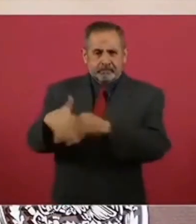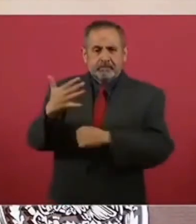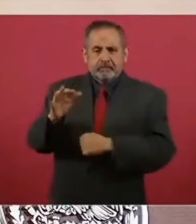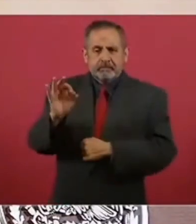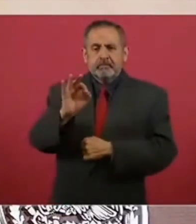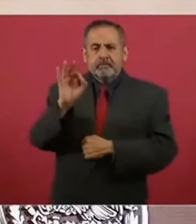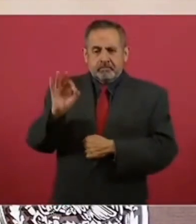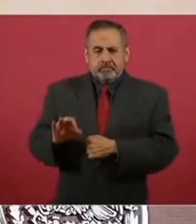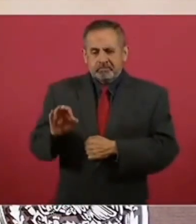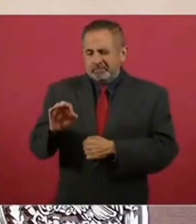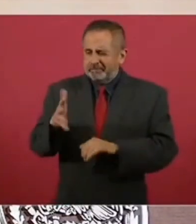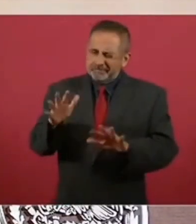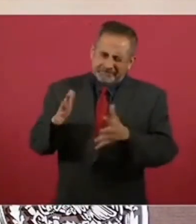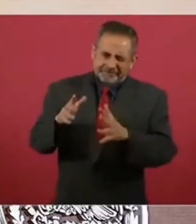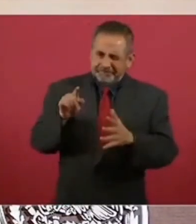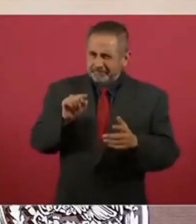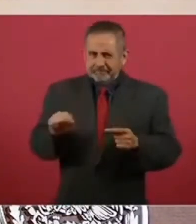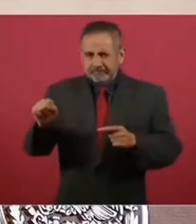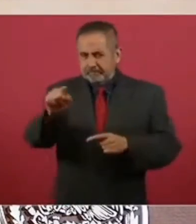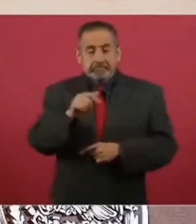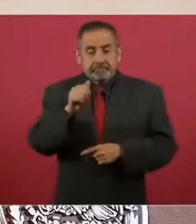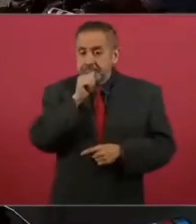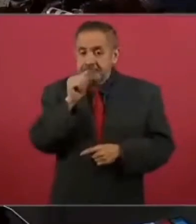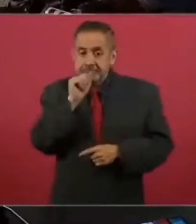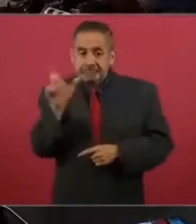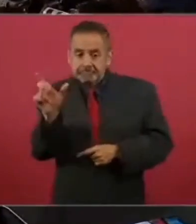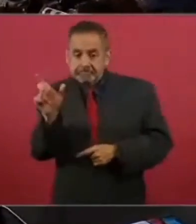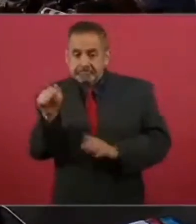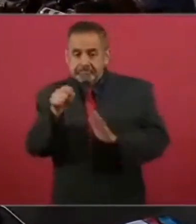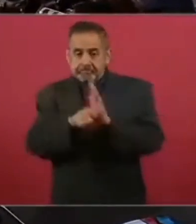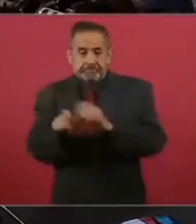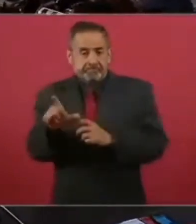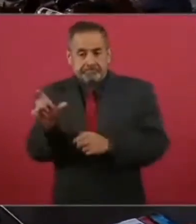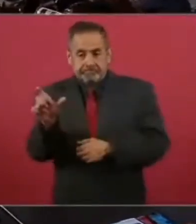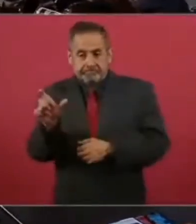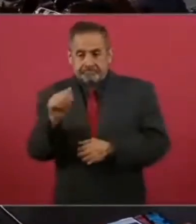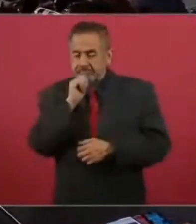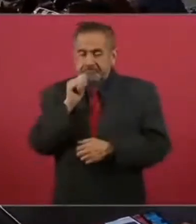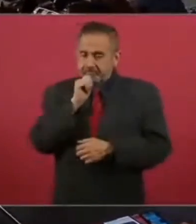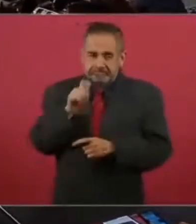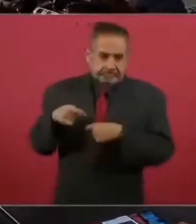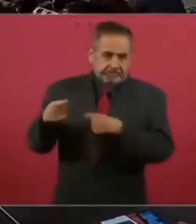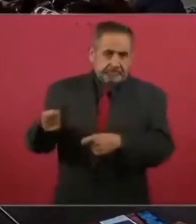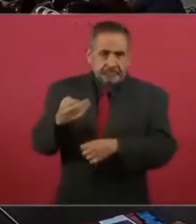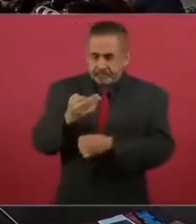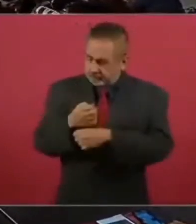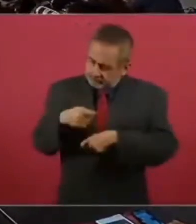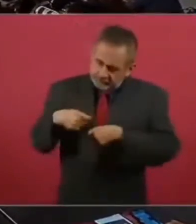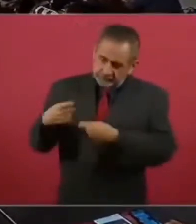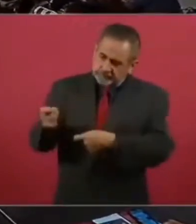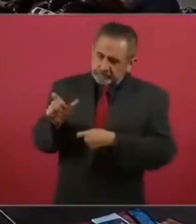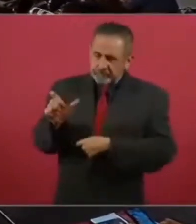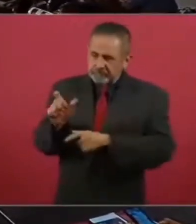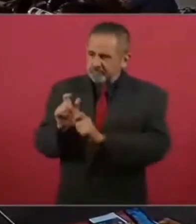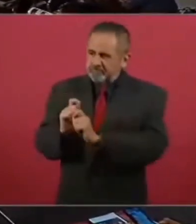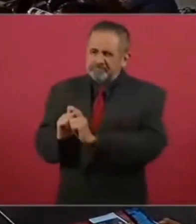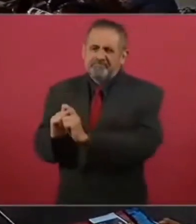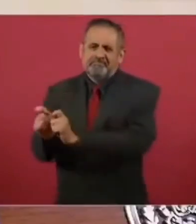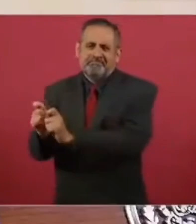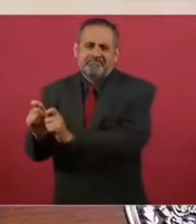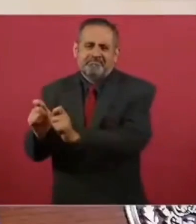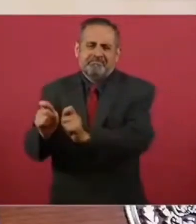15% que no tiene tarjeta, porque estamos entregando tarjetas a